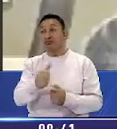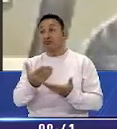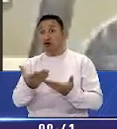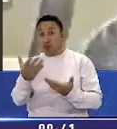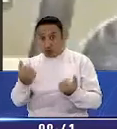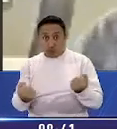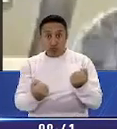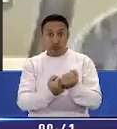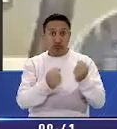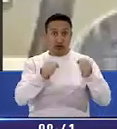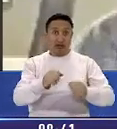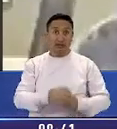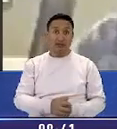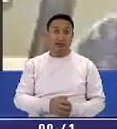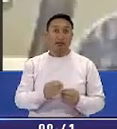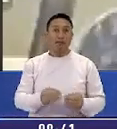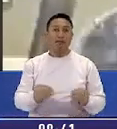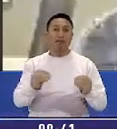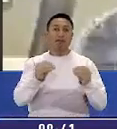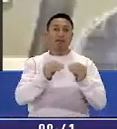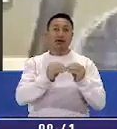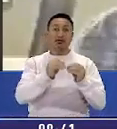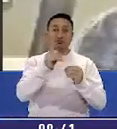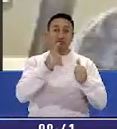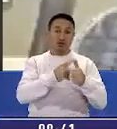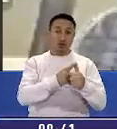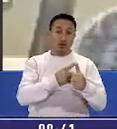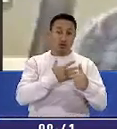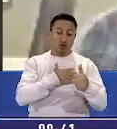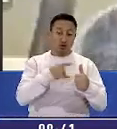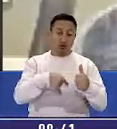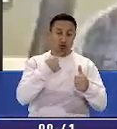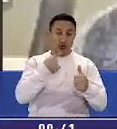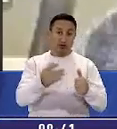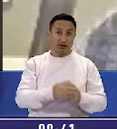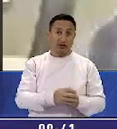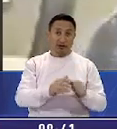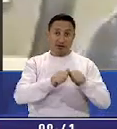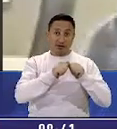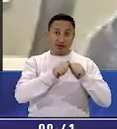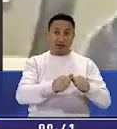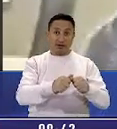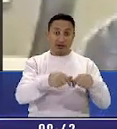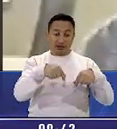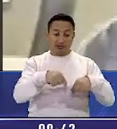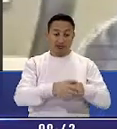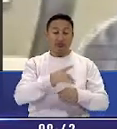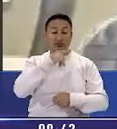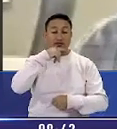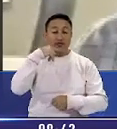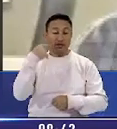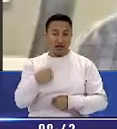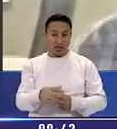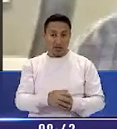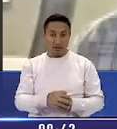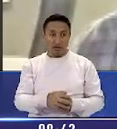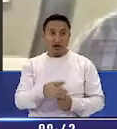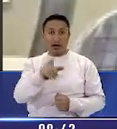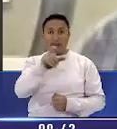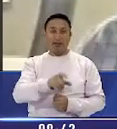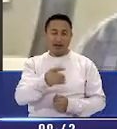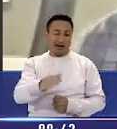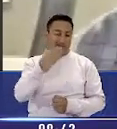pueden hacer. Es más, punto uno, yo ya la dejaría fija en qué feriado para que esto ya las